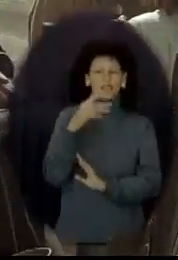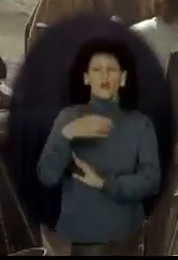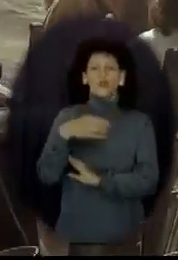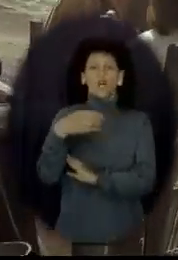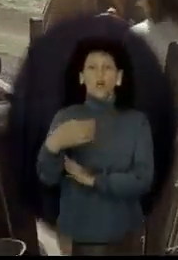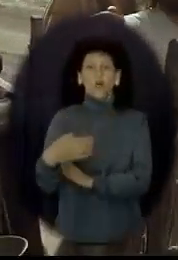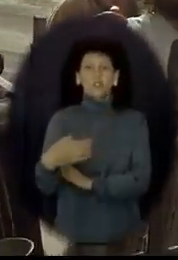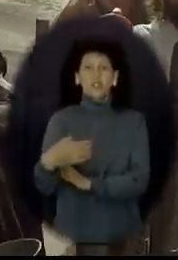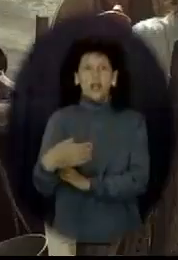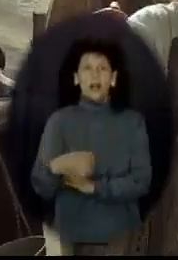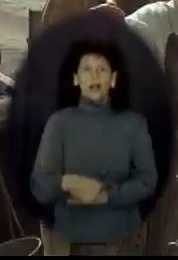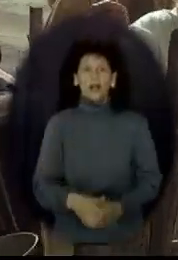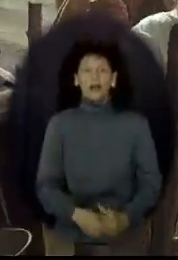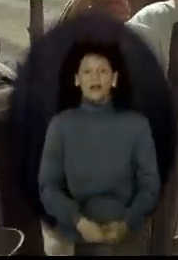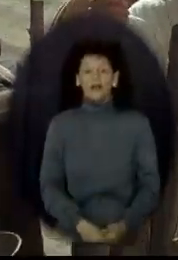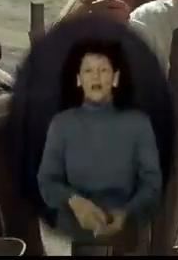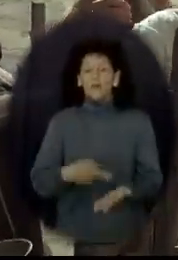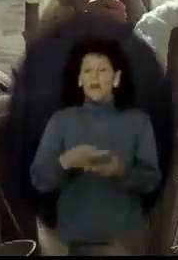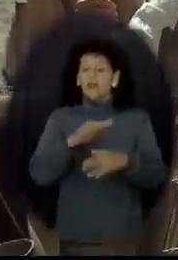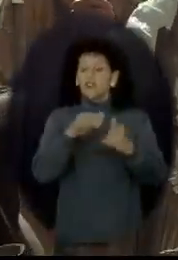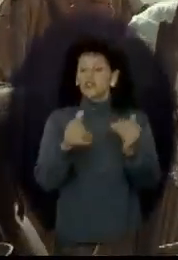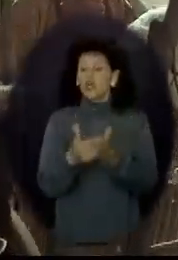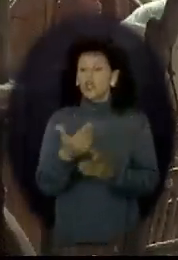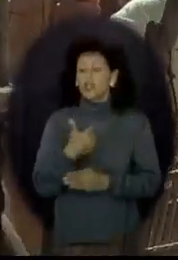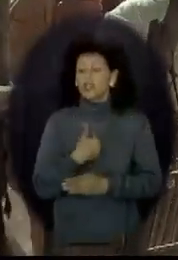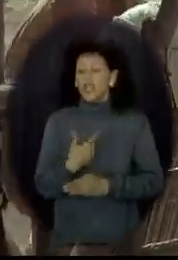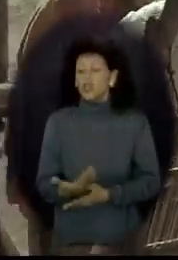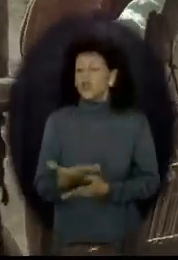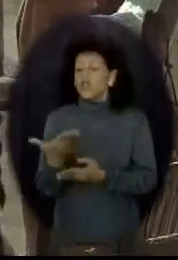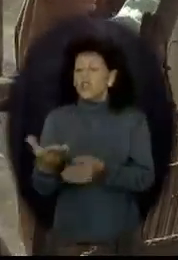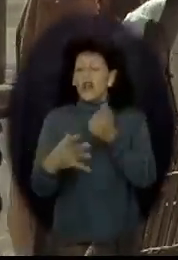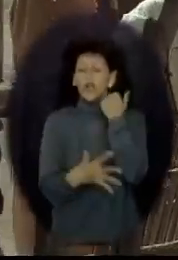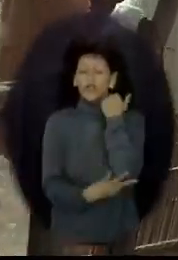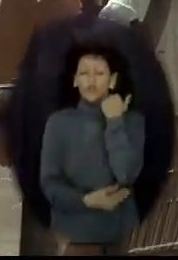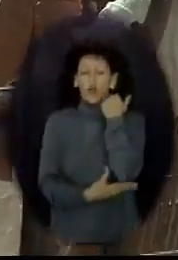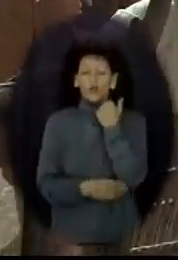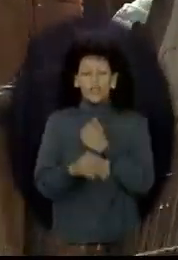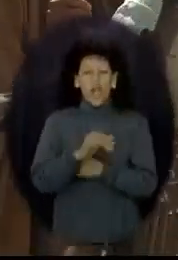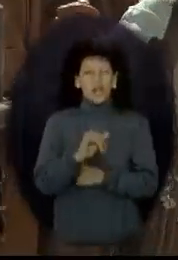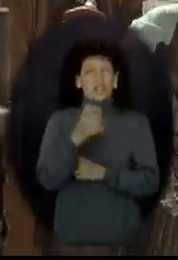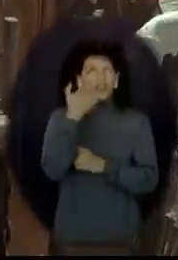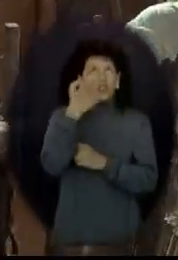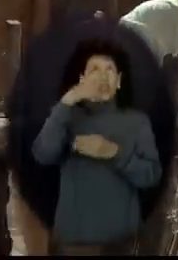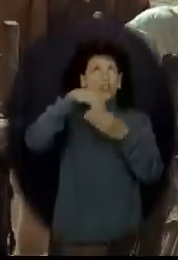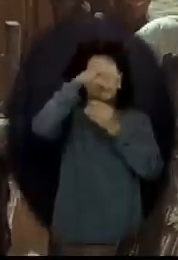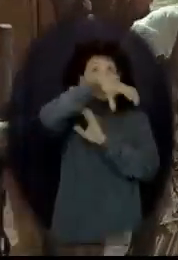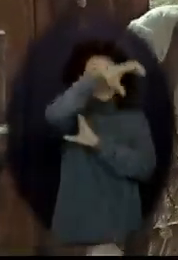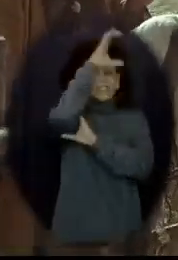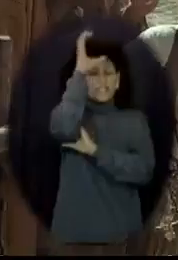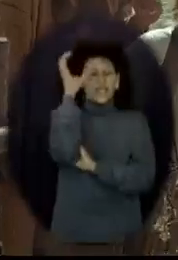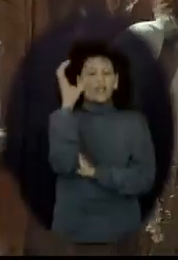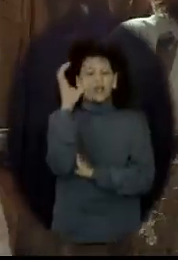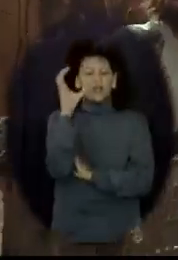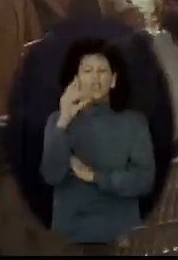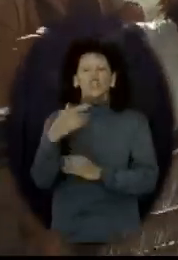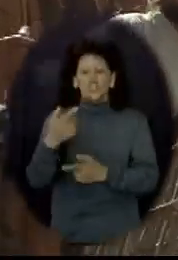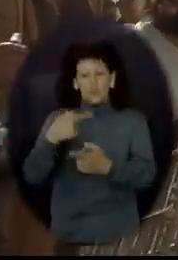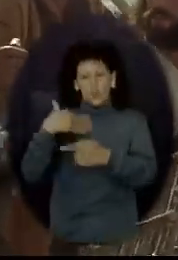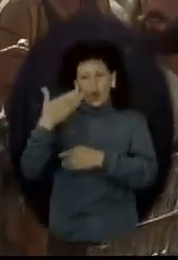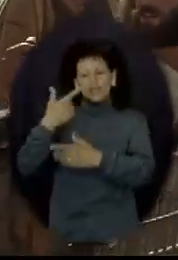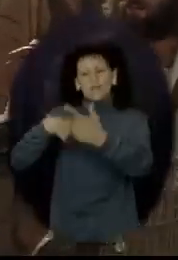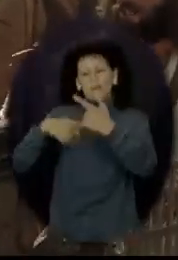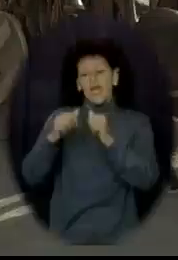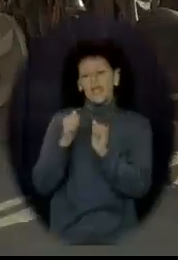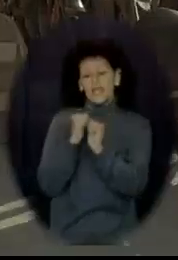Todavía te falta hacer una cosa. Vende todo lo que tienes y dáselo a los pobres. Así tendrás riqueza en el cielo.